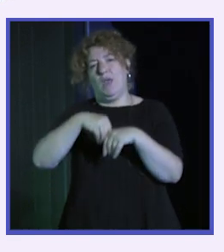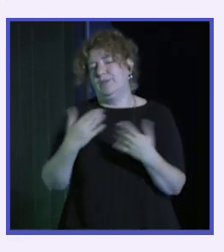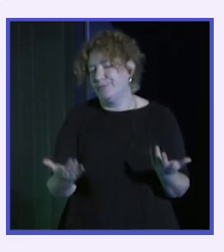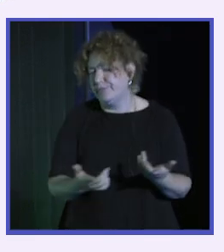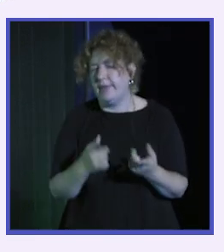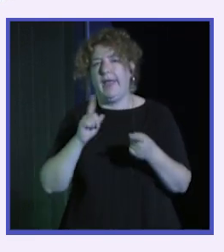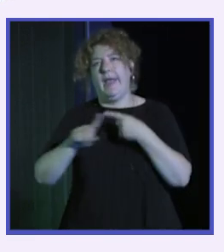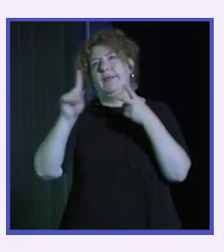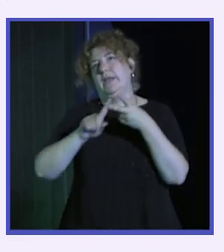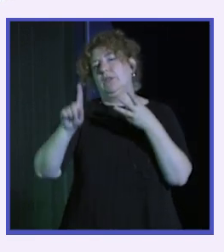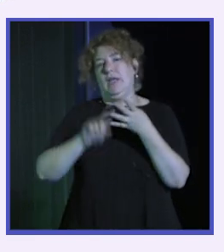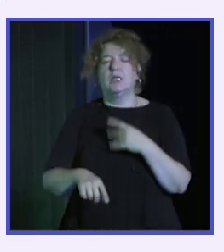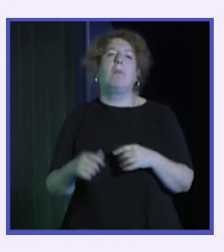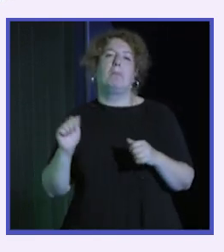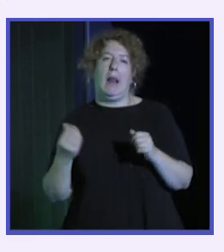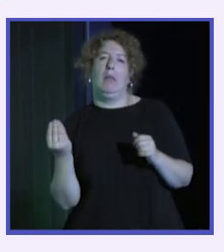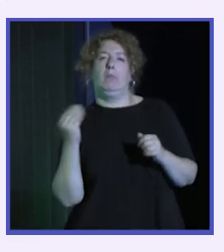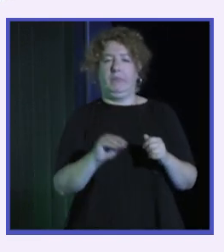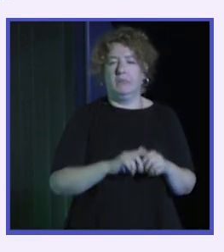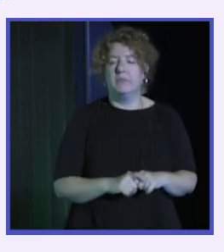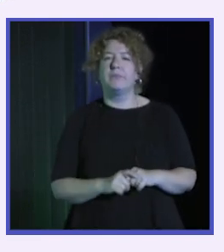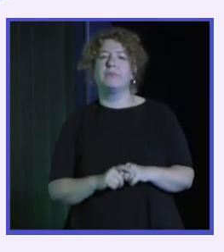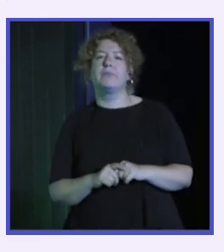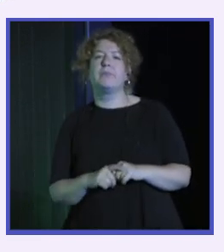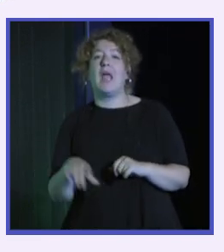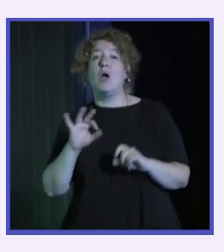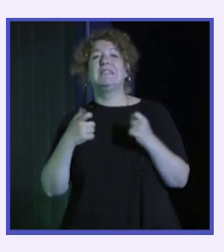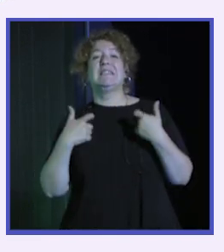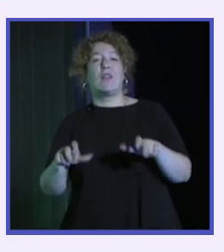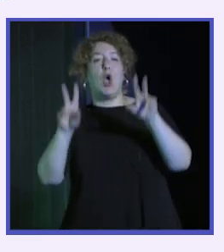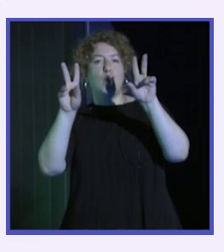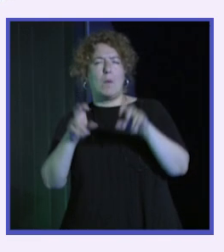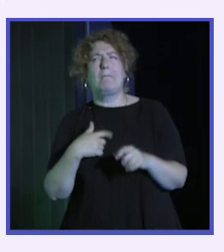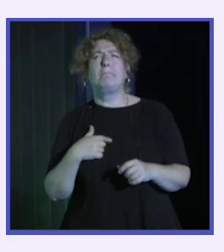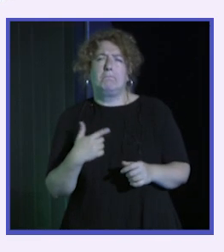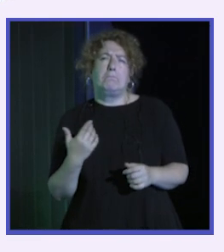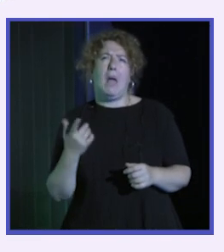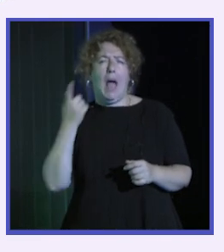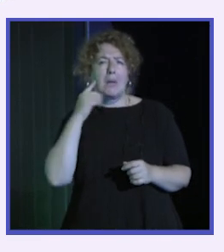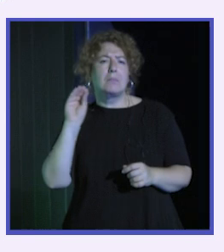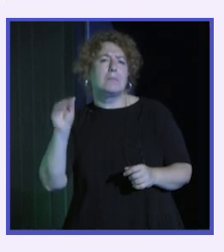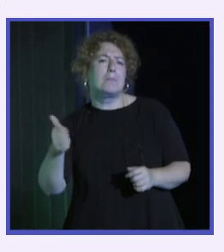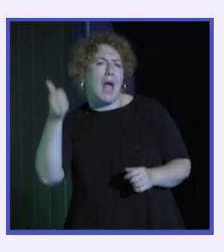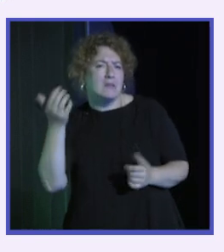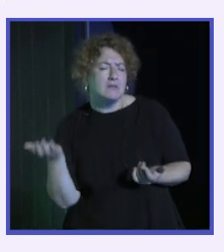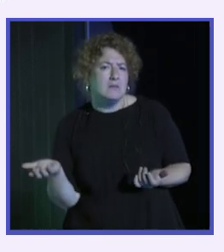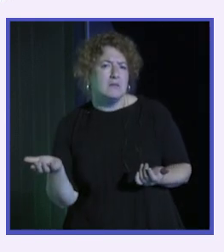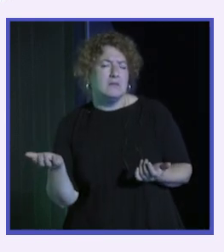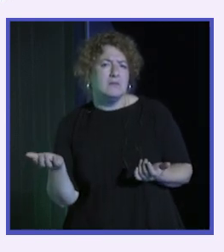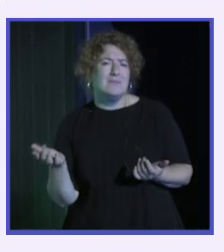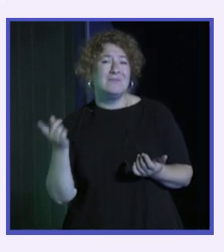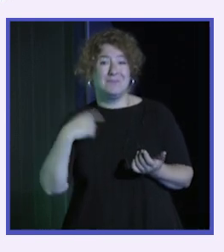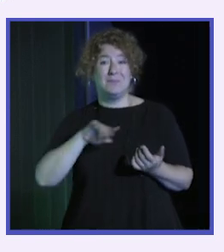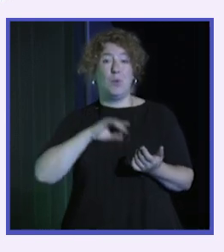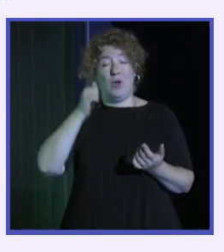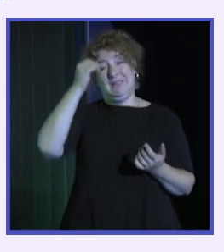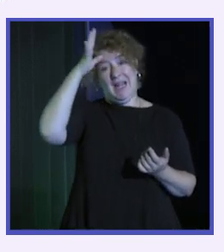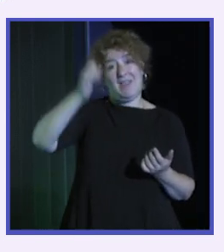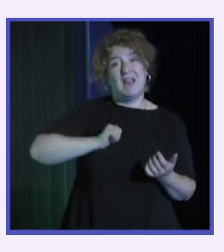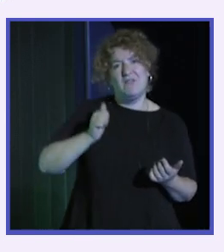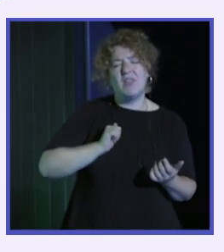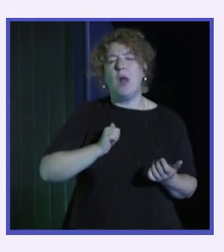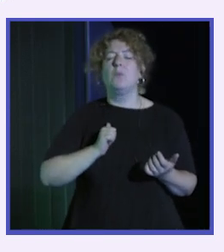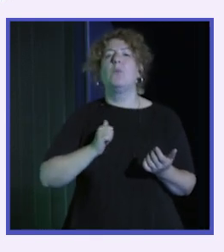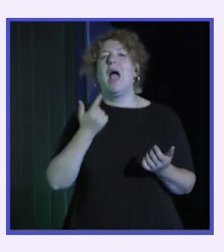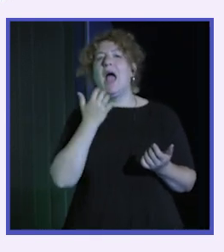este y este? Genial, le pido que me añada una nueva sección. ¿Qué más le puedo pedir? Oye, sobre estos principios de la IA, ¿por qué